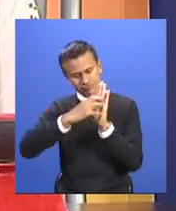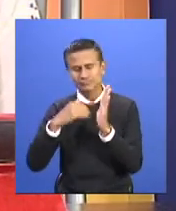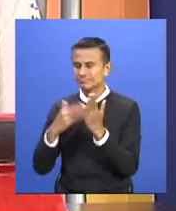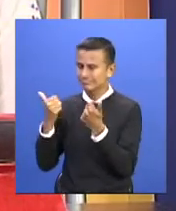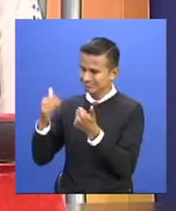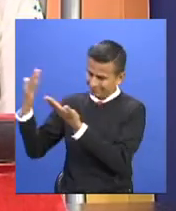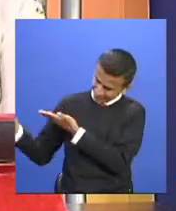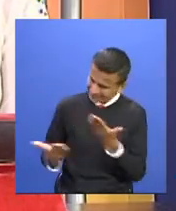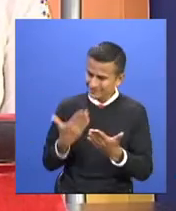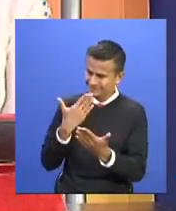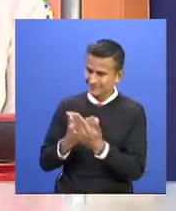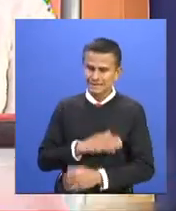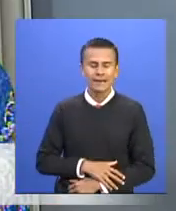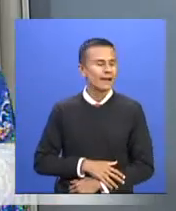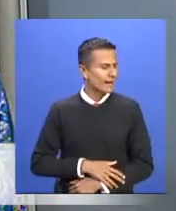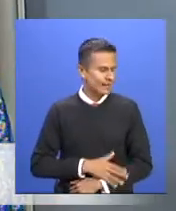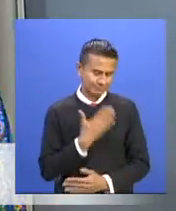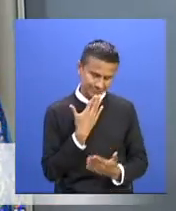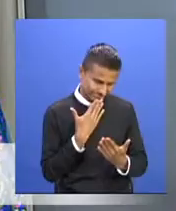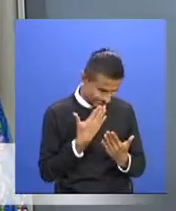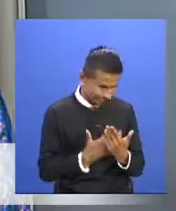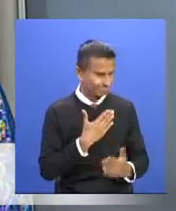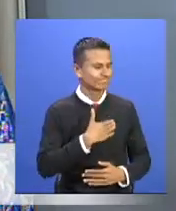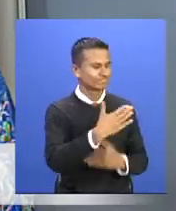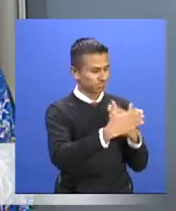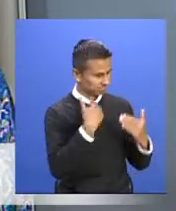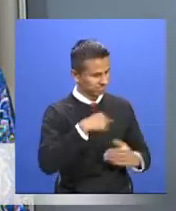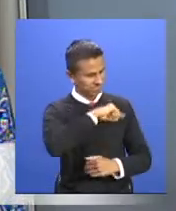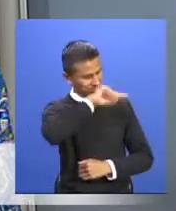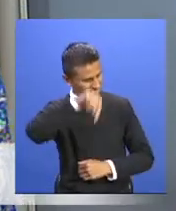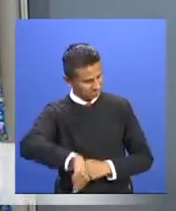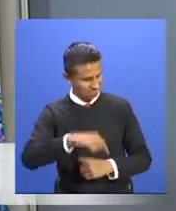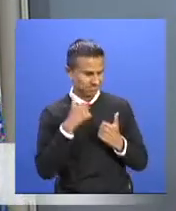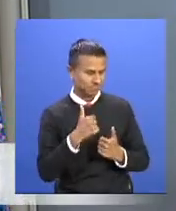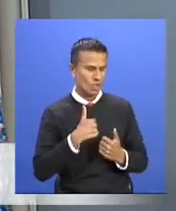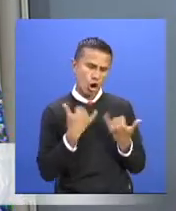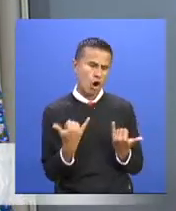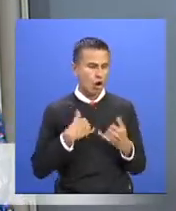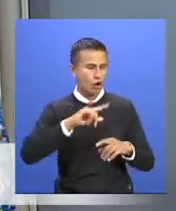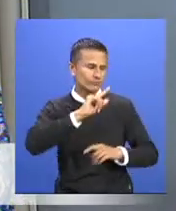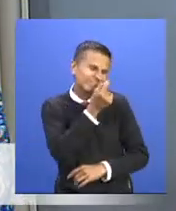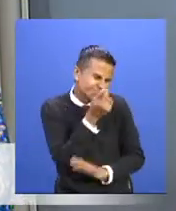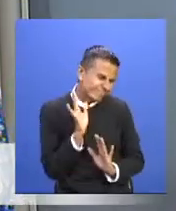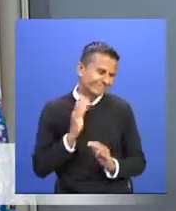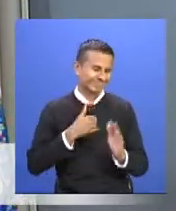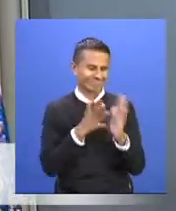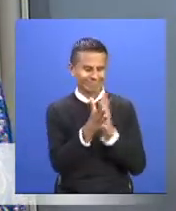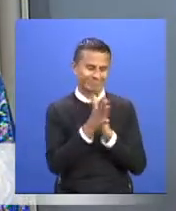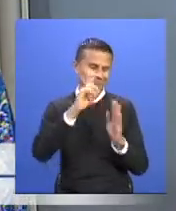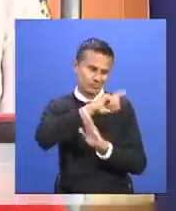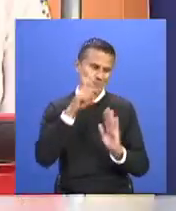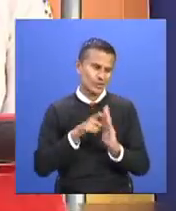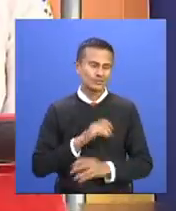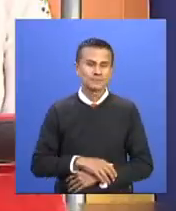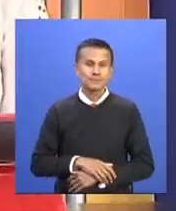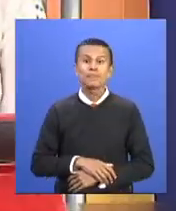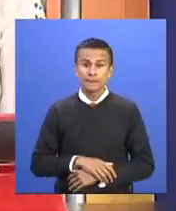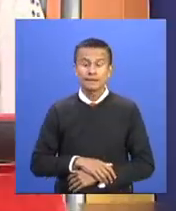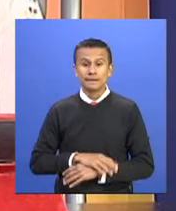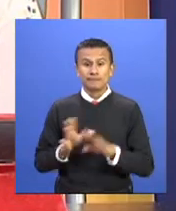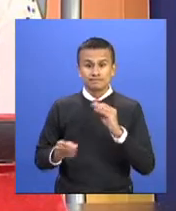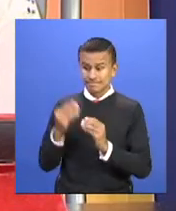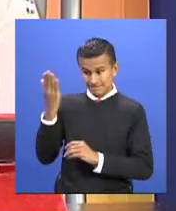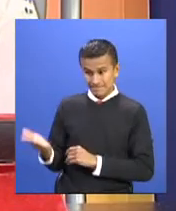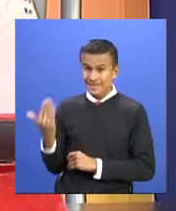branding corporativo. Bienvenida, profesora Paola. Liliana, muchas gracias por la invitación y vamos a compartir un poquito. Y junto a